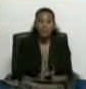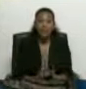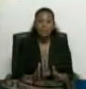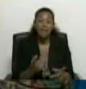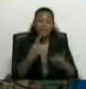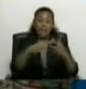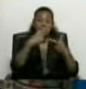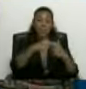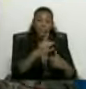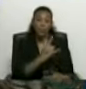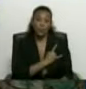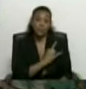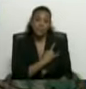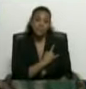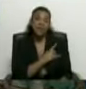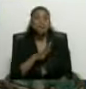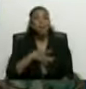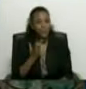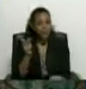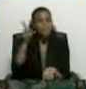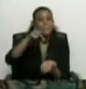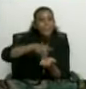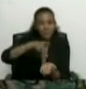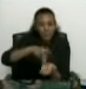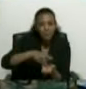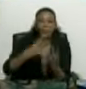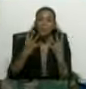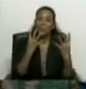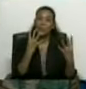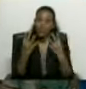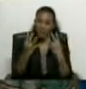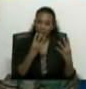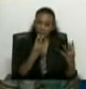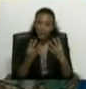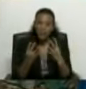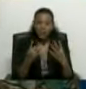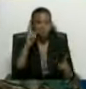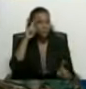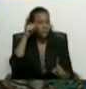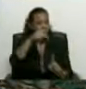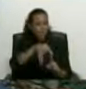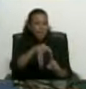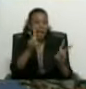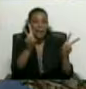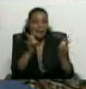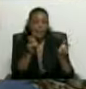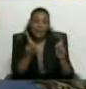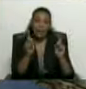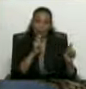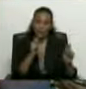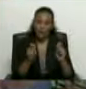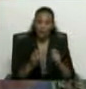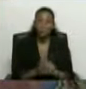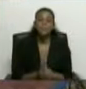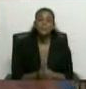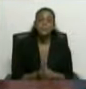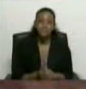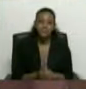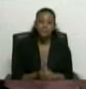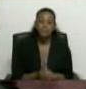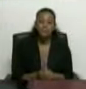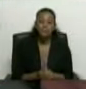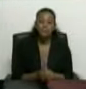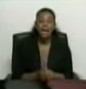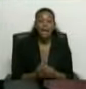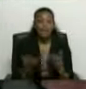las diferentes universidades también participaron enfocadas en el sector del turismo.